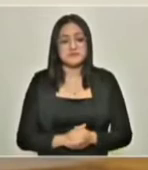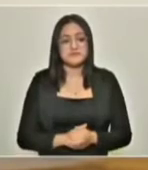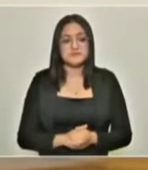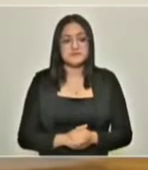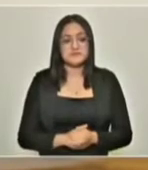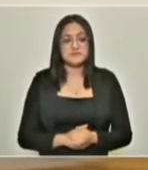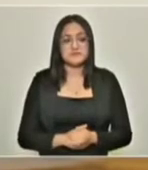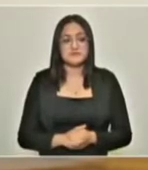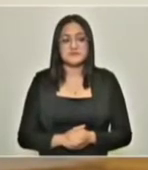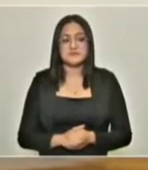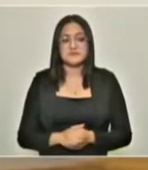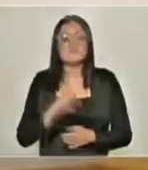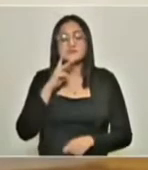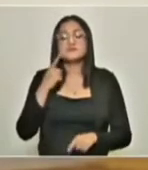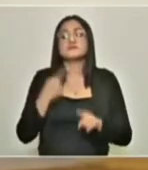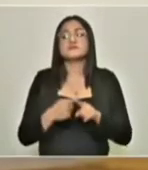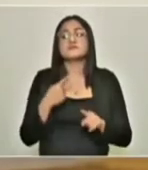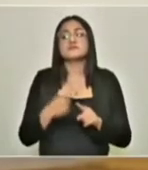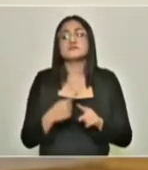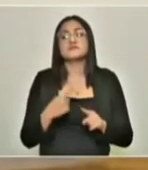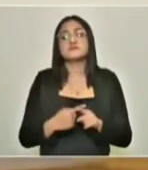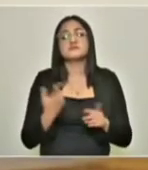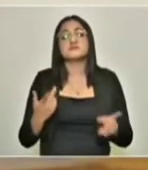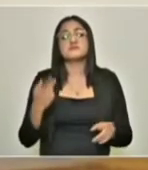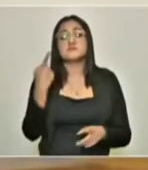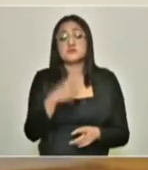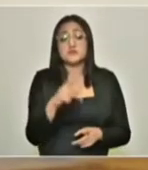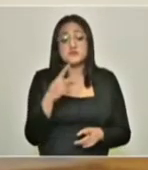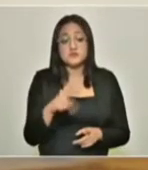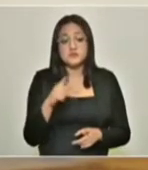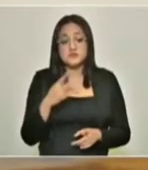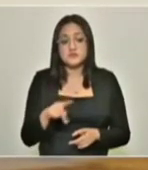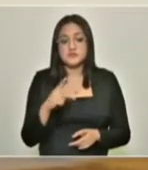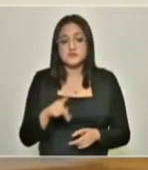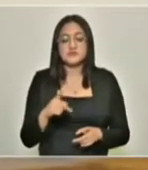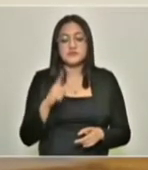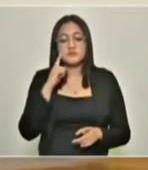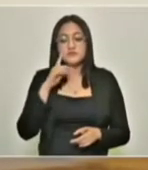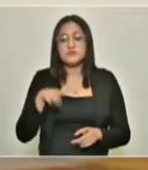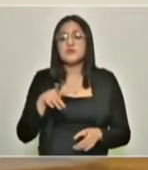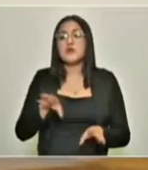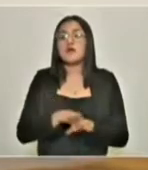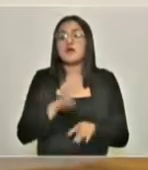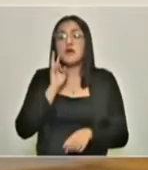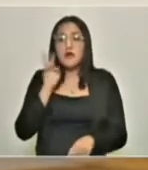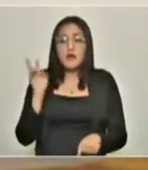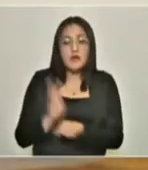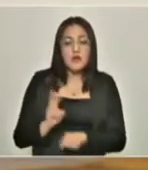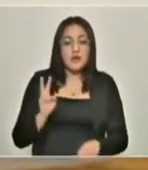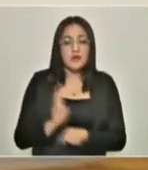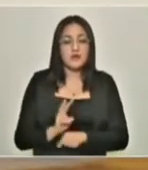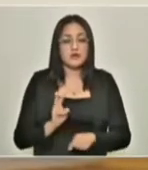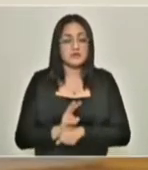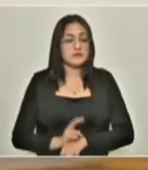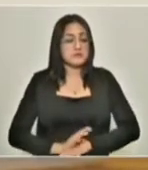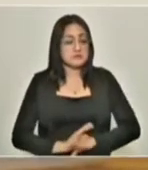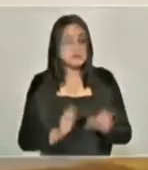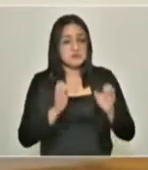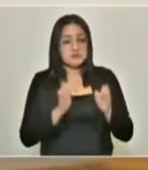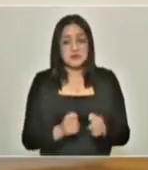y no que se vea que los propios inspectores, supervisores, están